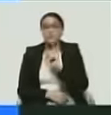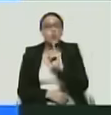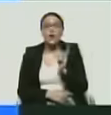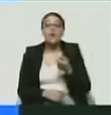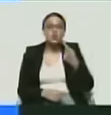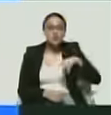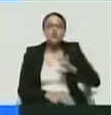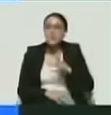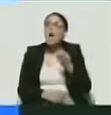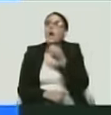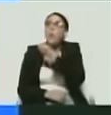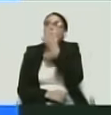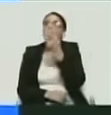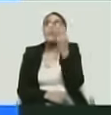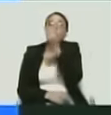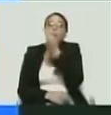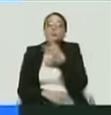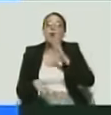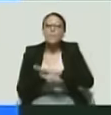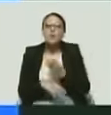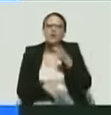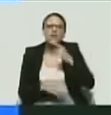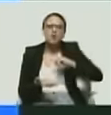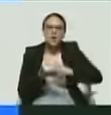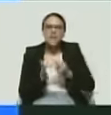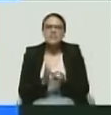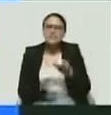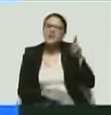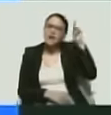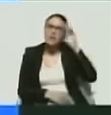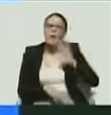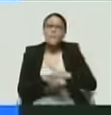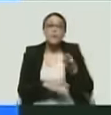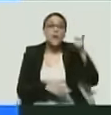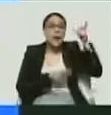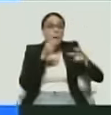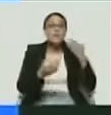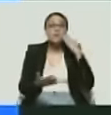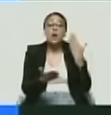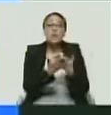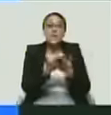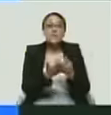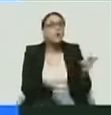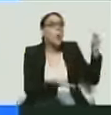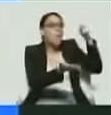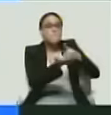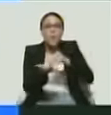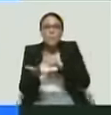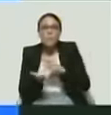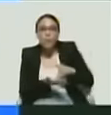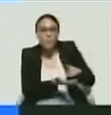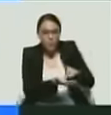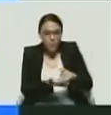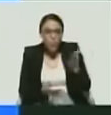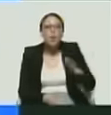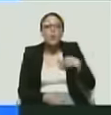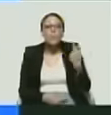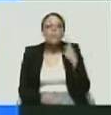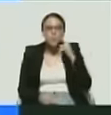lógico, porque eso facilita el derecho del voto de los testigos. y además